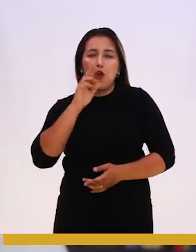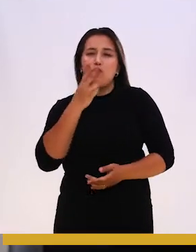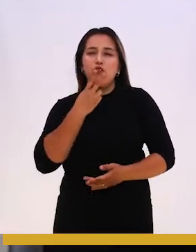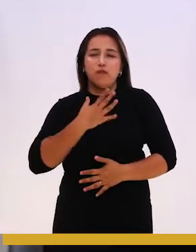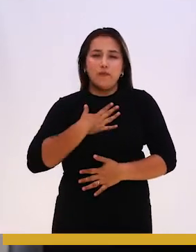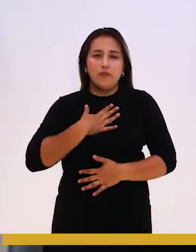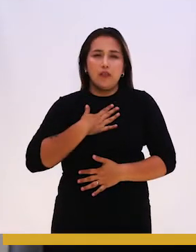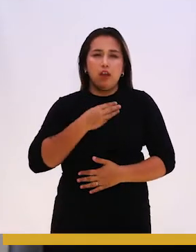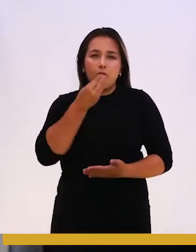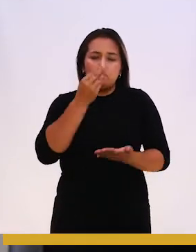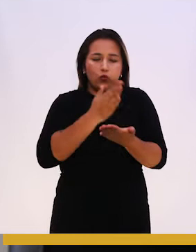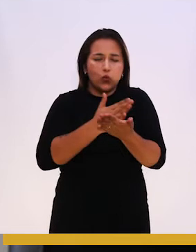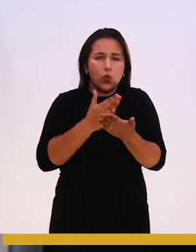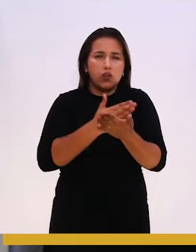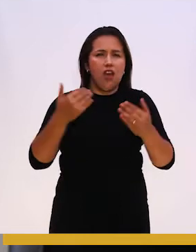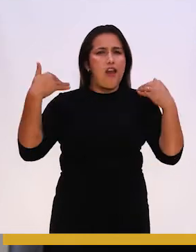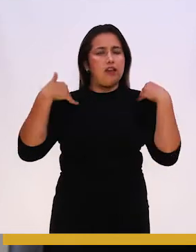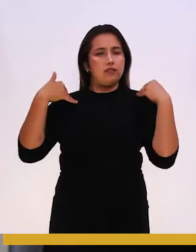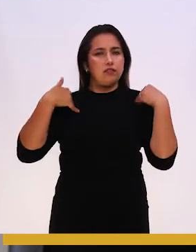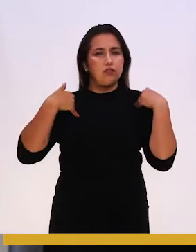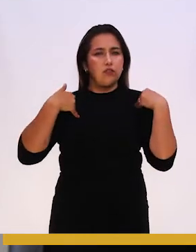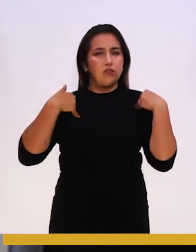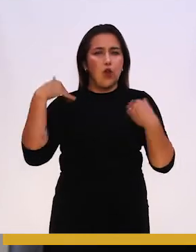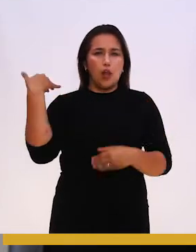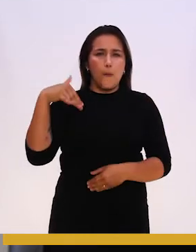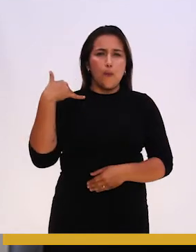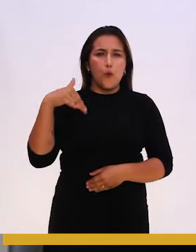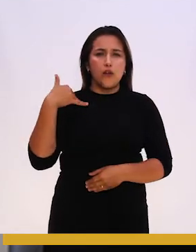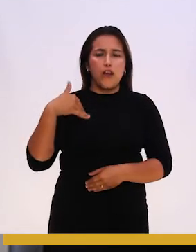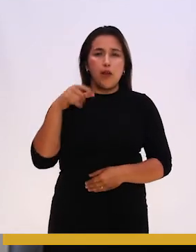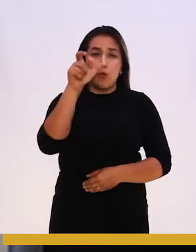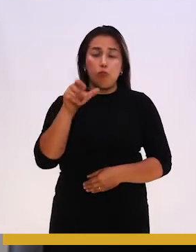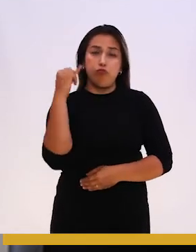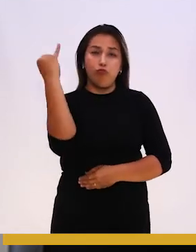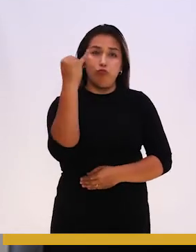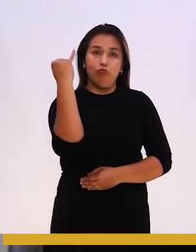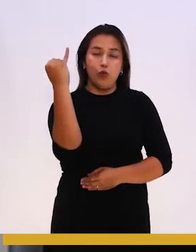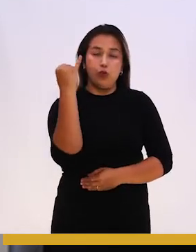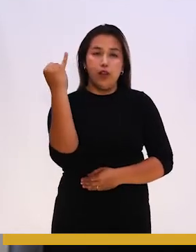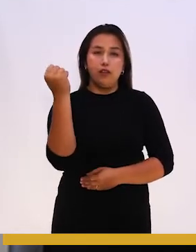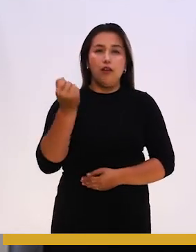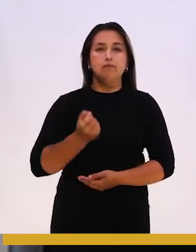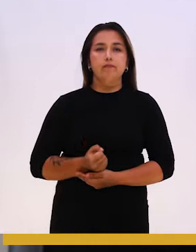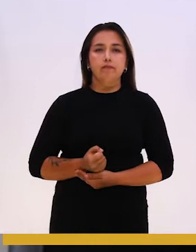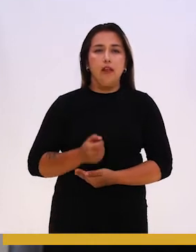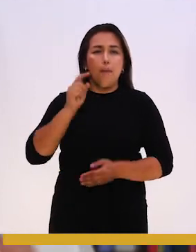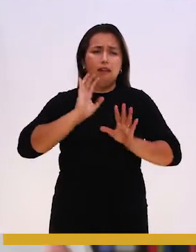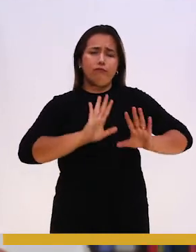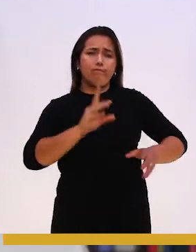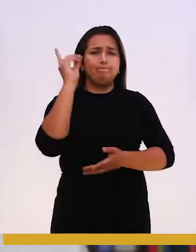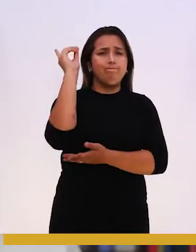de vida. Nutrición y ejercicio son pilares de la autonomía, verdaderos antídotos de la